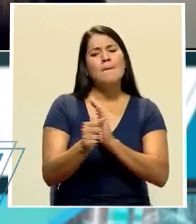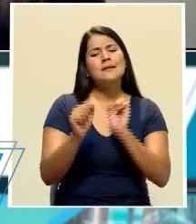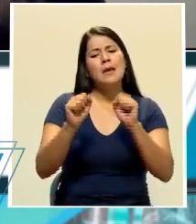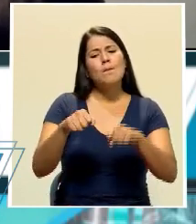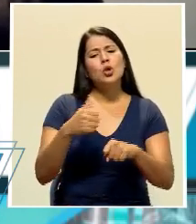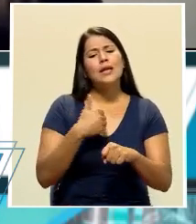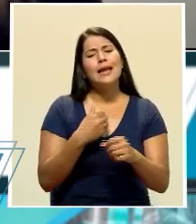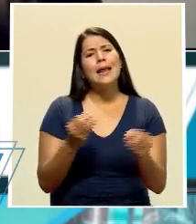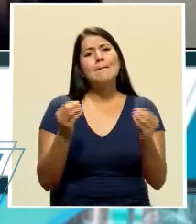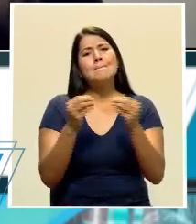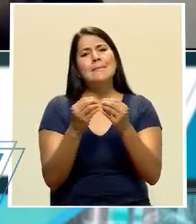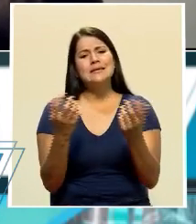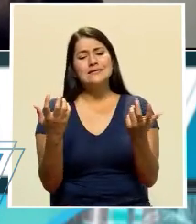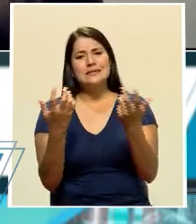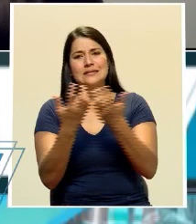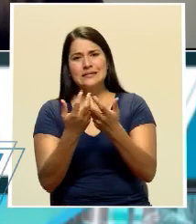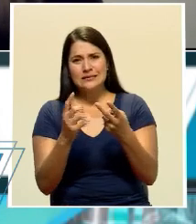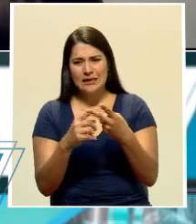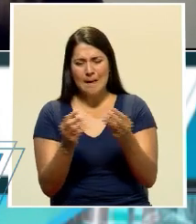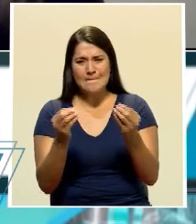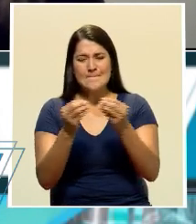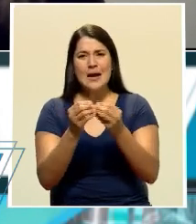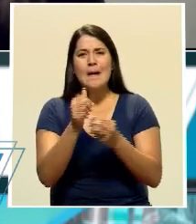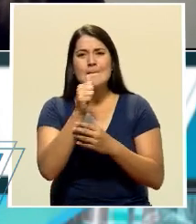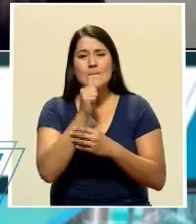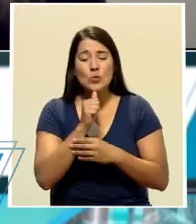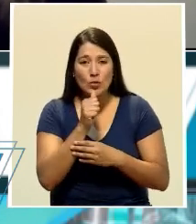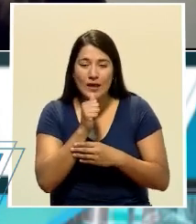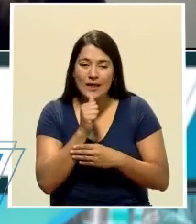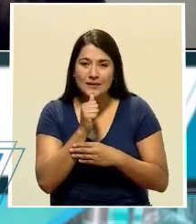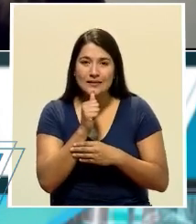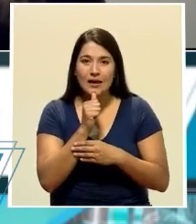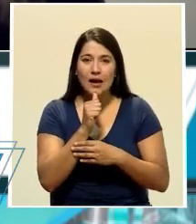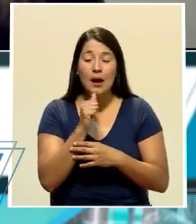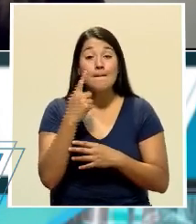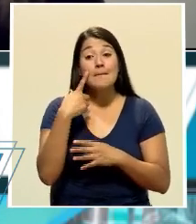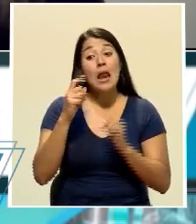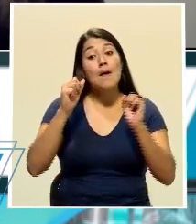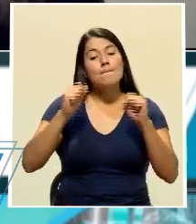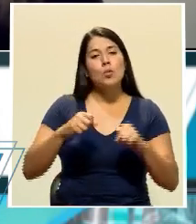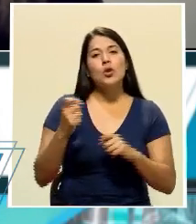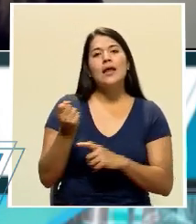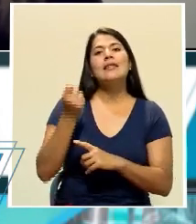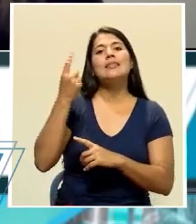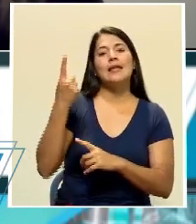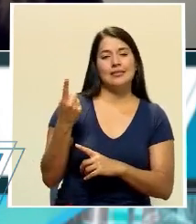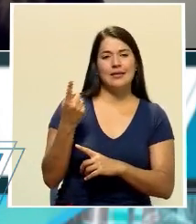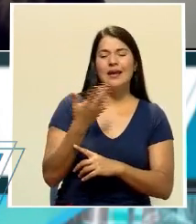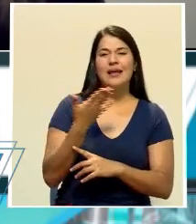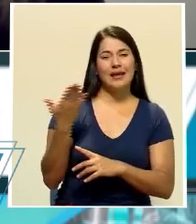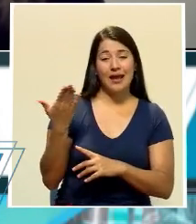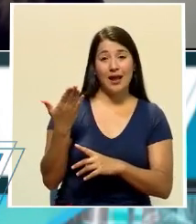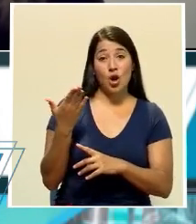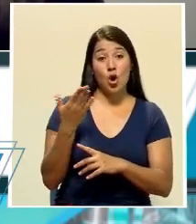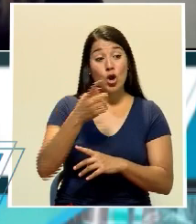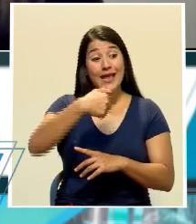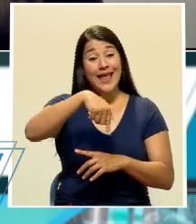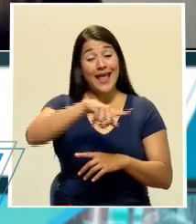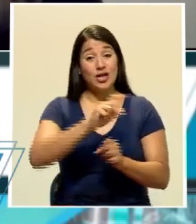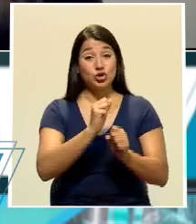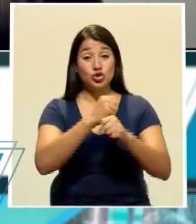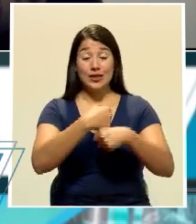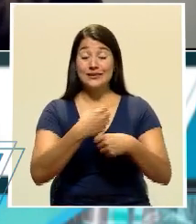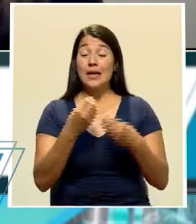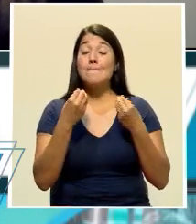empatía, un poco más de mesura, de prudencia y de contención, para entender que lo que están haciendo es algo